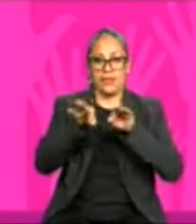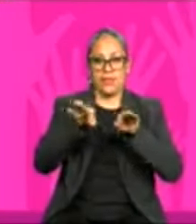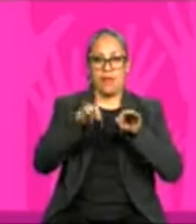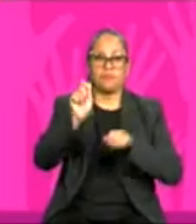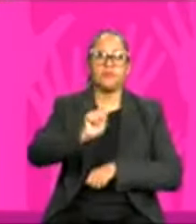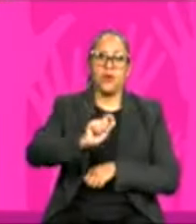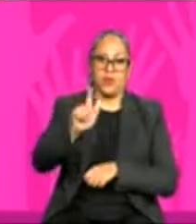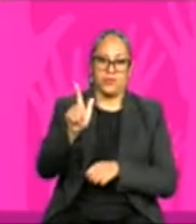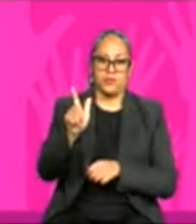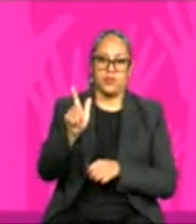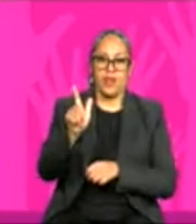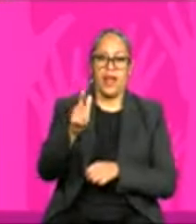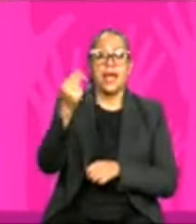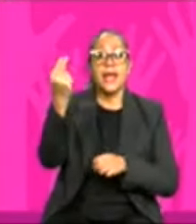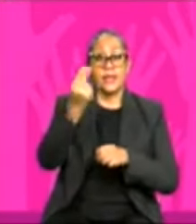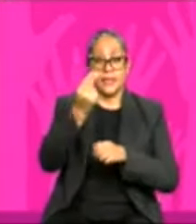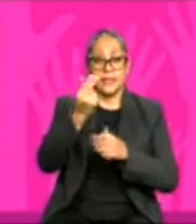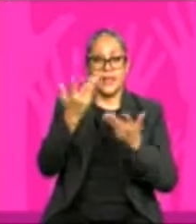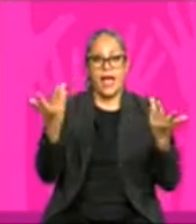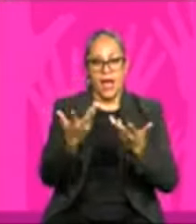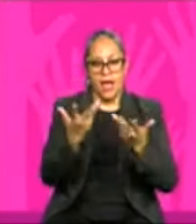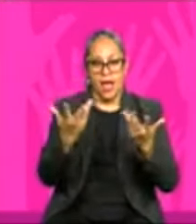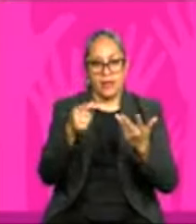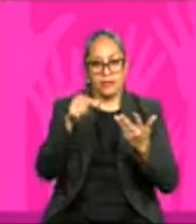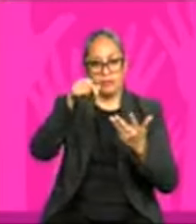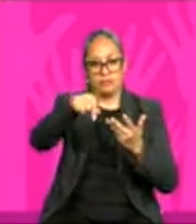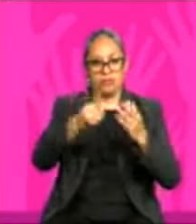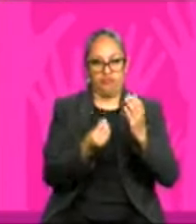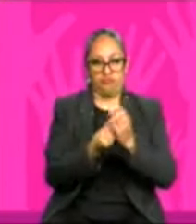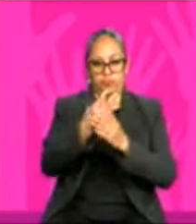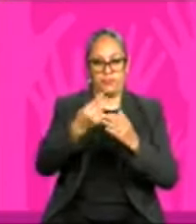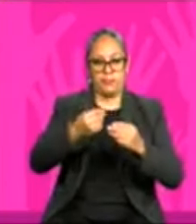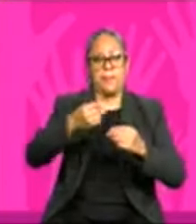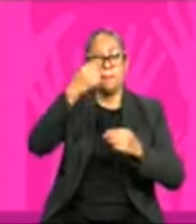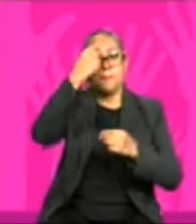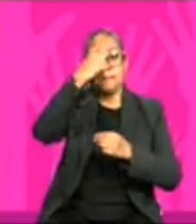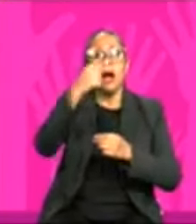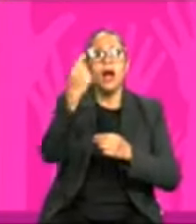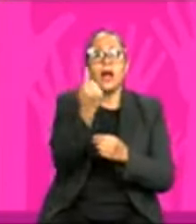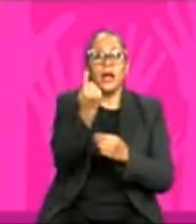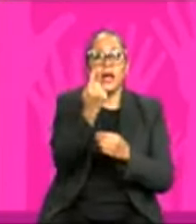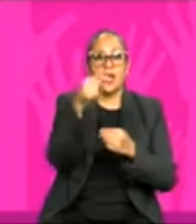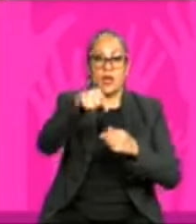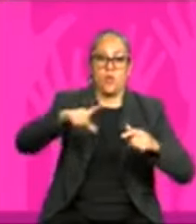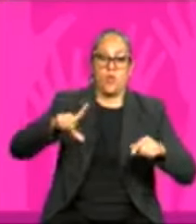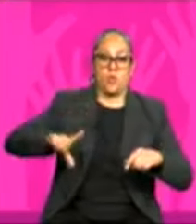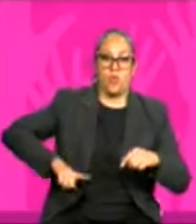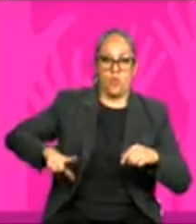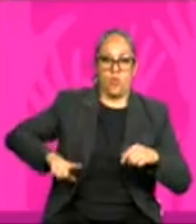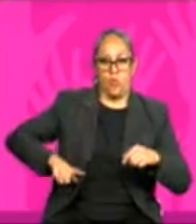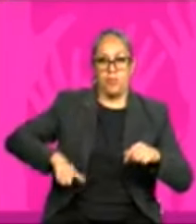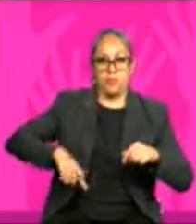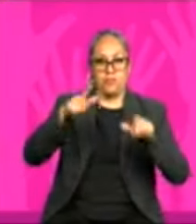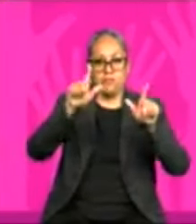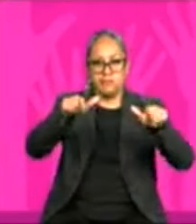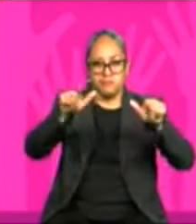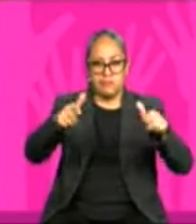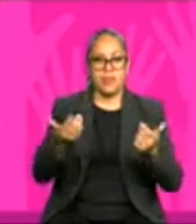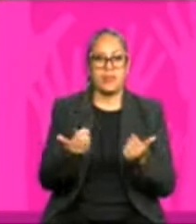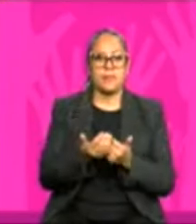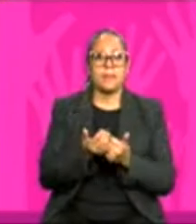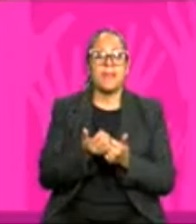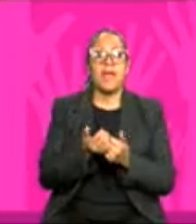profesional. Crearemos la Agencia de Innovación Pública para generar el gobierno digital. Todos